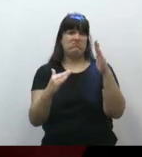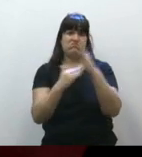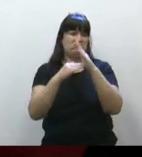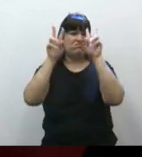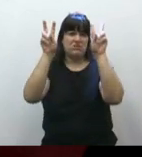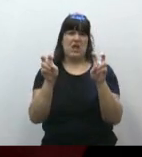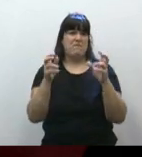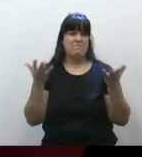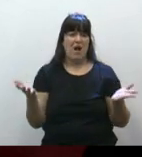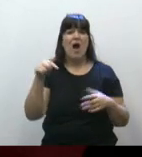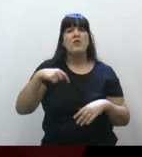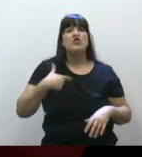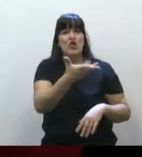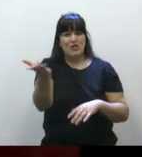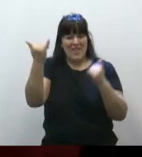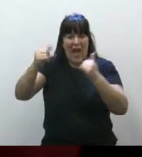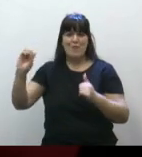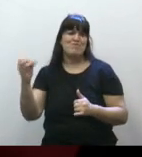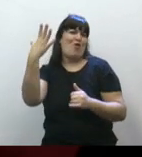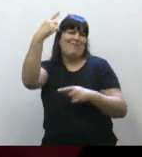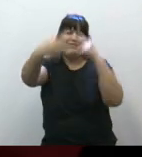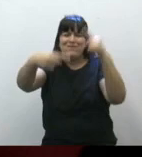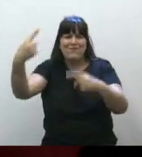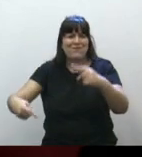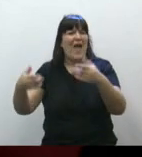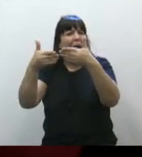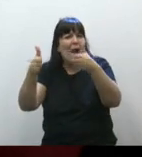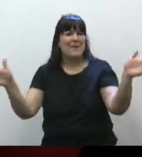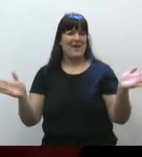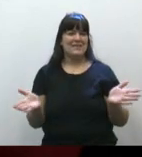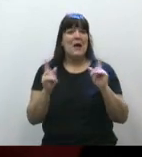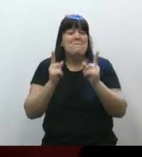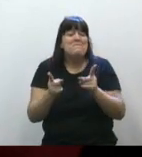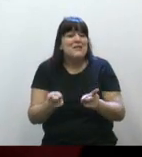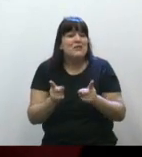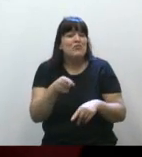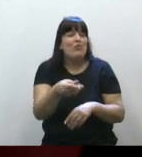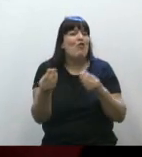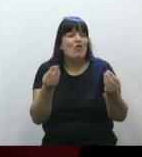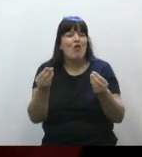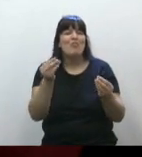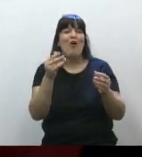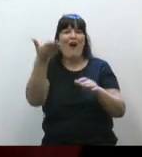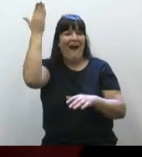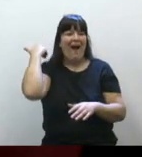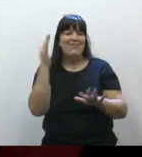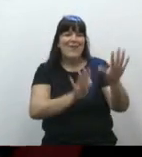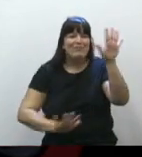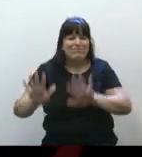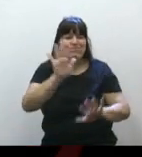en una sociedad moderna plural abierta como ha sido el diseño de la constitución del